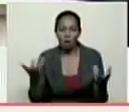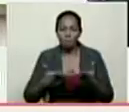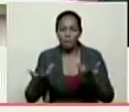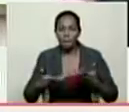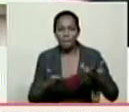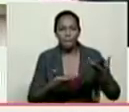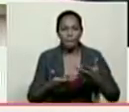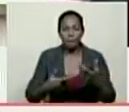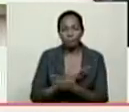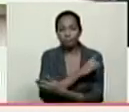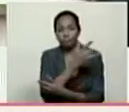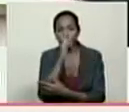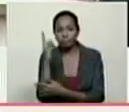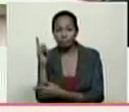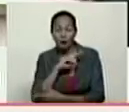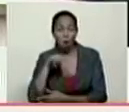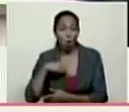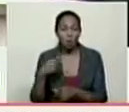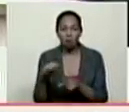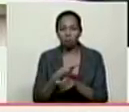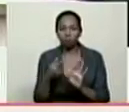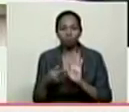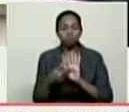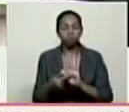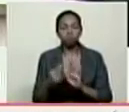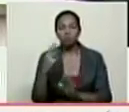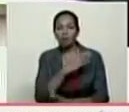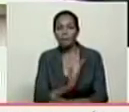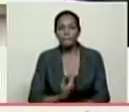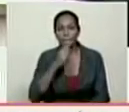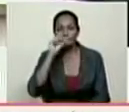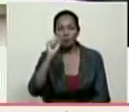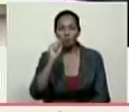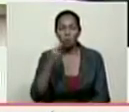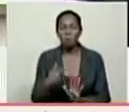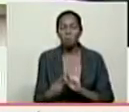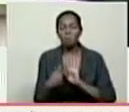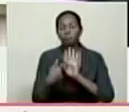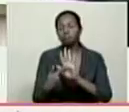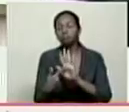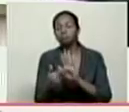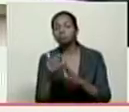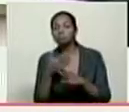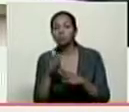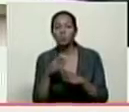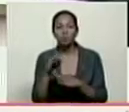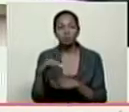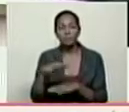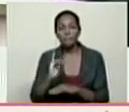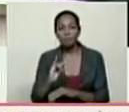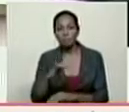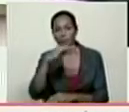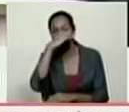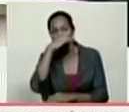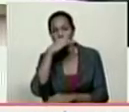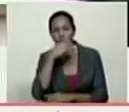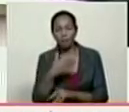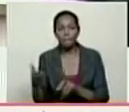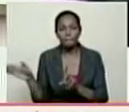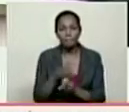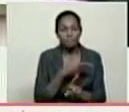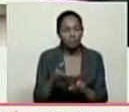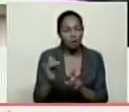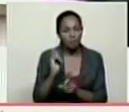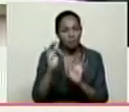forestales, y ahí está el gobierno bolivariano, el gobierno del presidente Maduro, enfrentando a estos terroristas y derrotándolos. No tengan ninguna